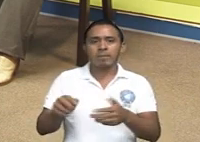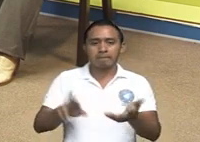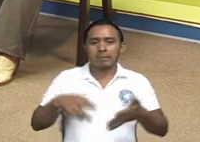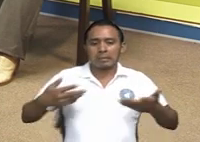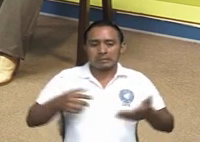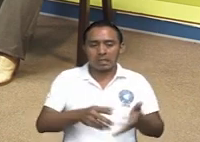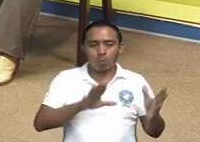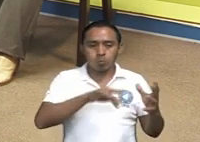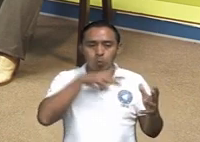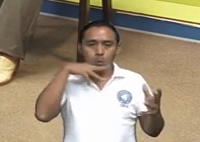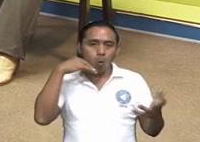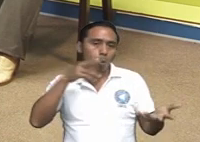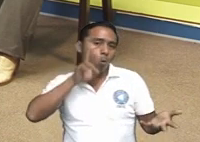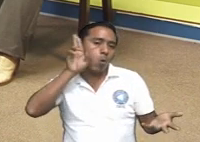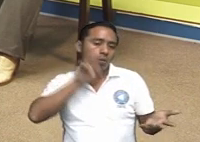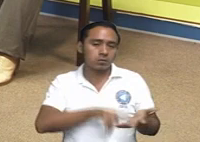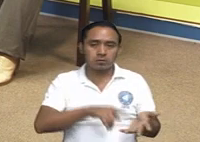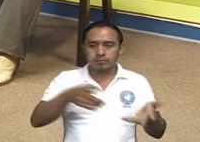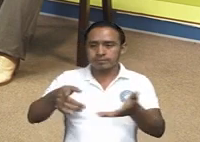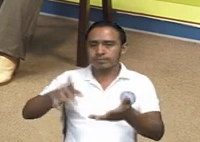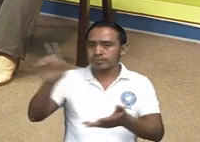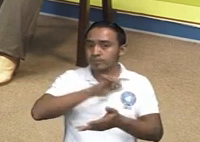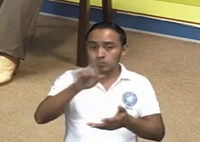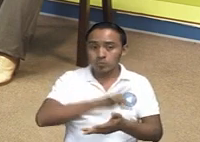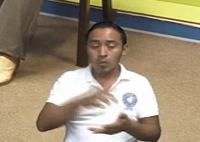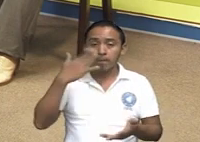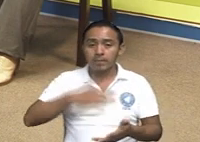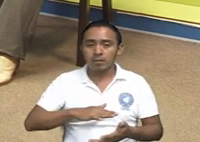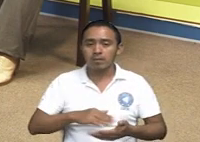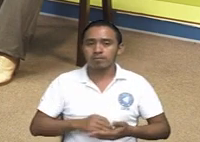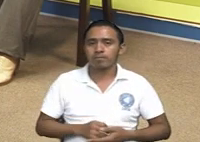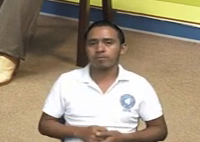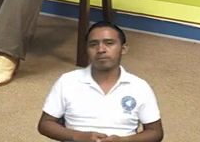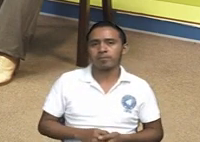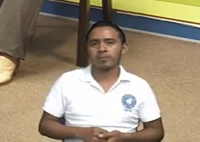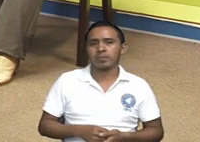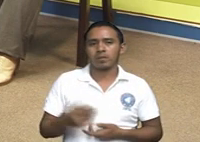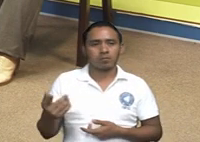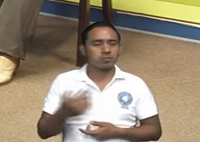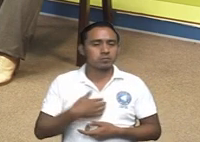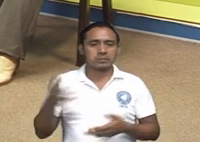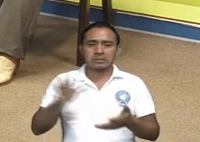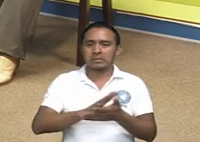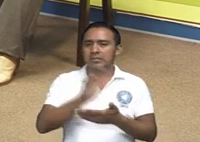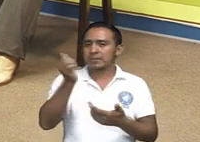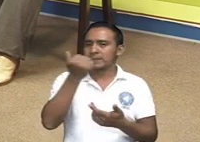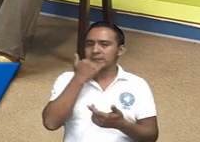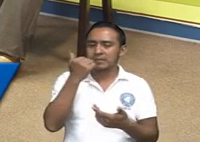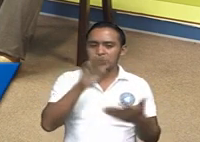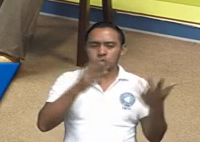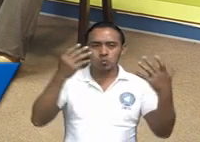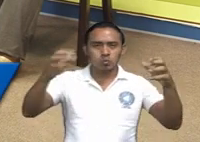una almohadita rosada de presente? No, eso no. Desde ahí tenemos que ir quitando los tabúes, desde que